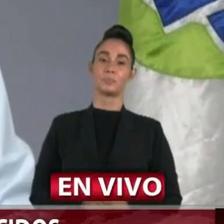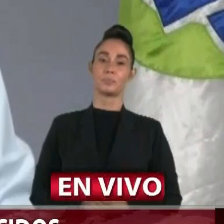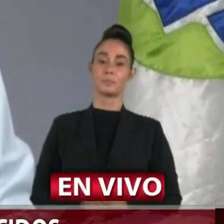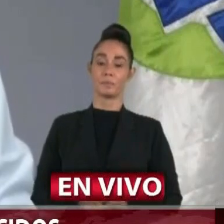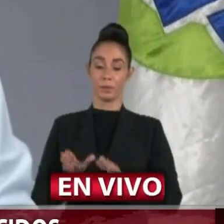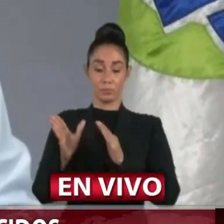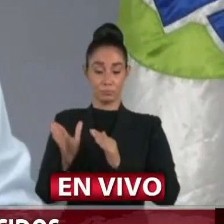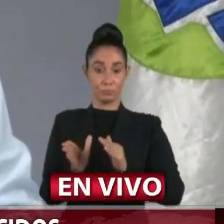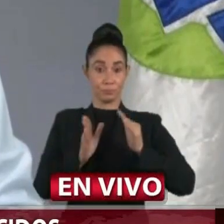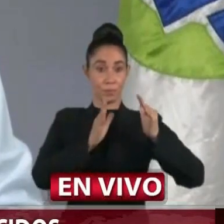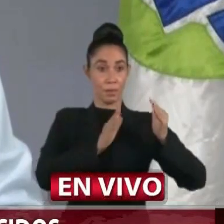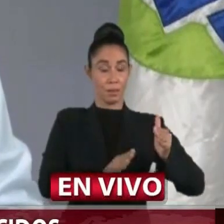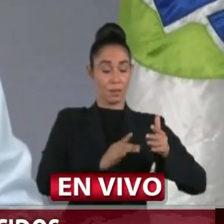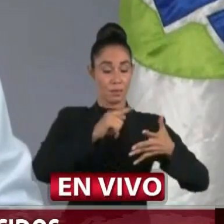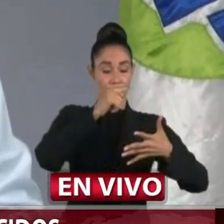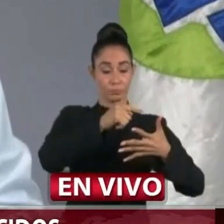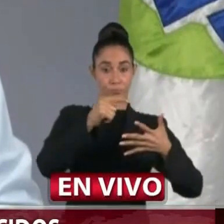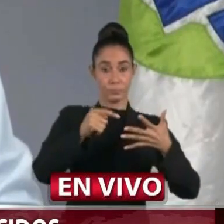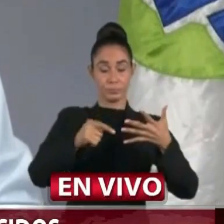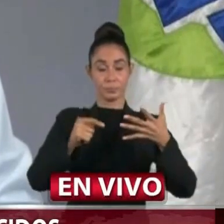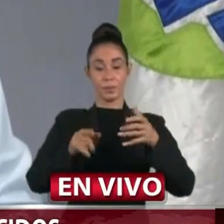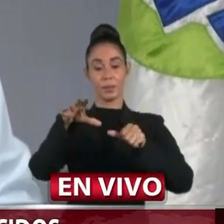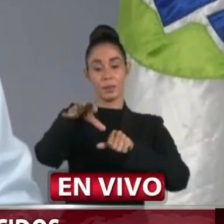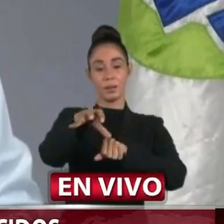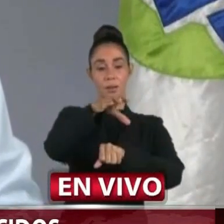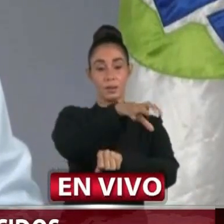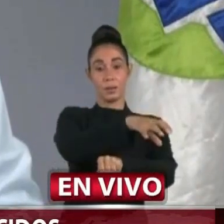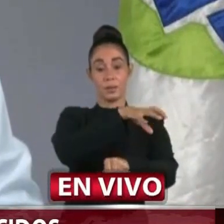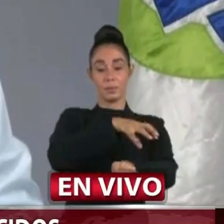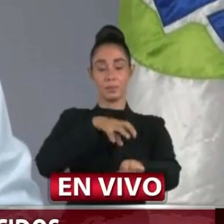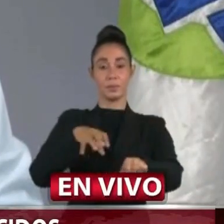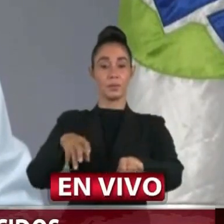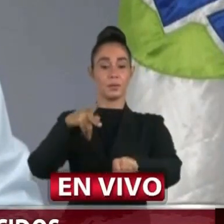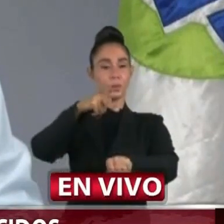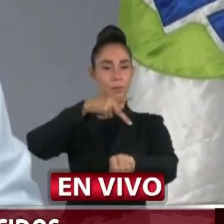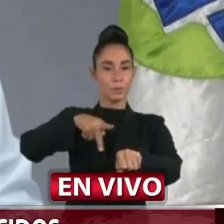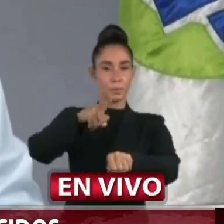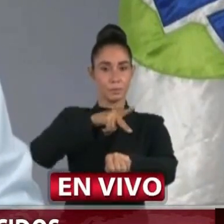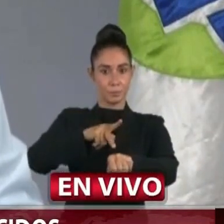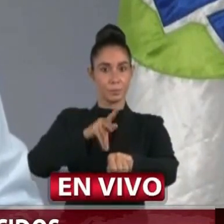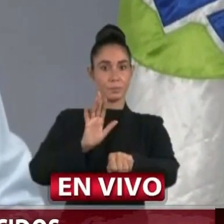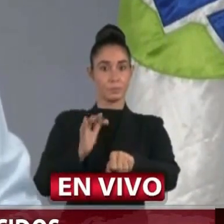Paso a detallar la distribución de los casos por provincia.